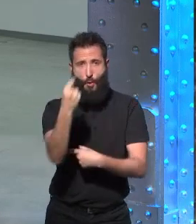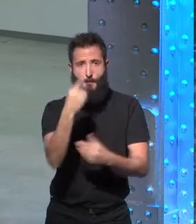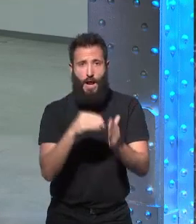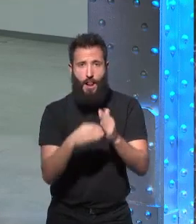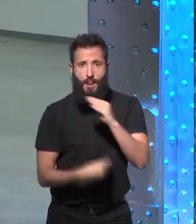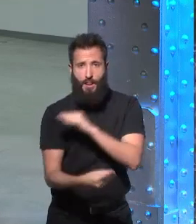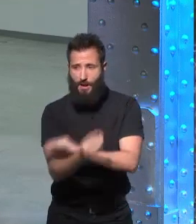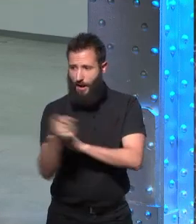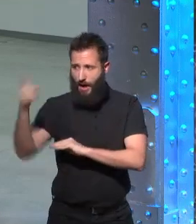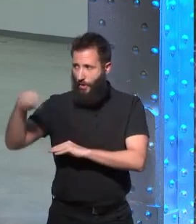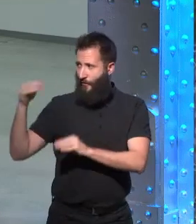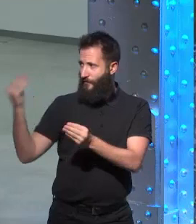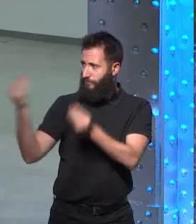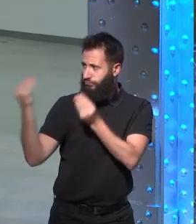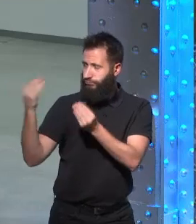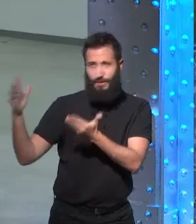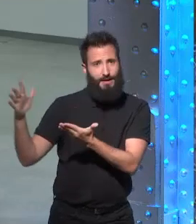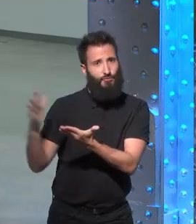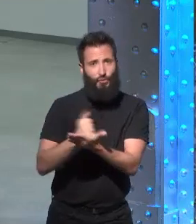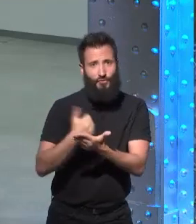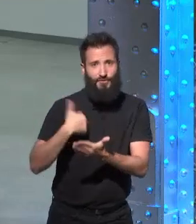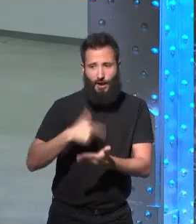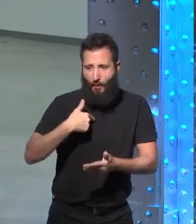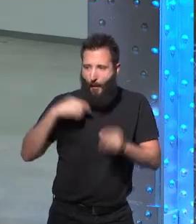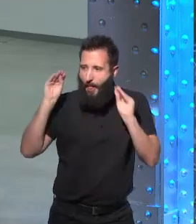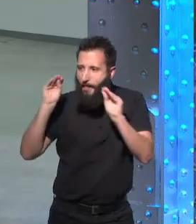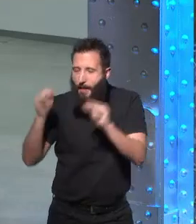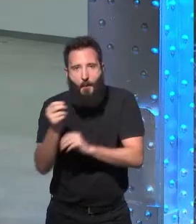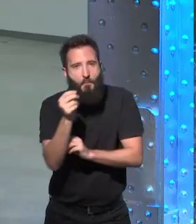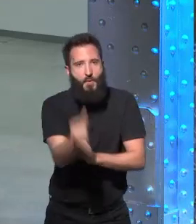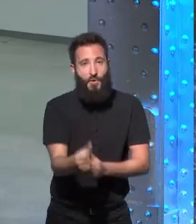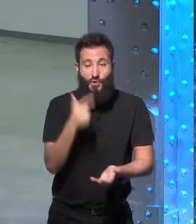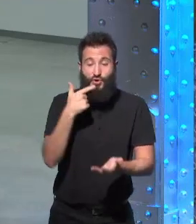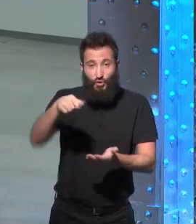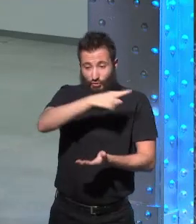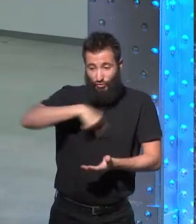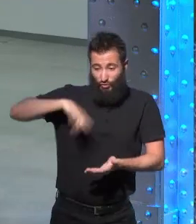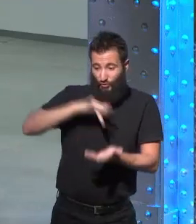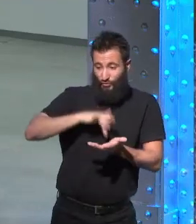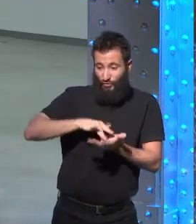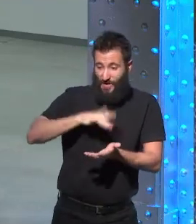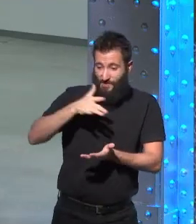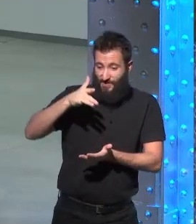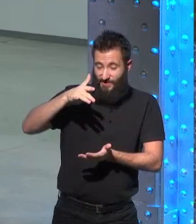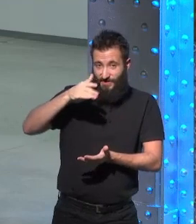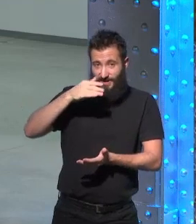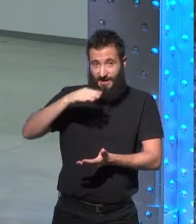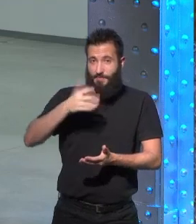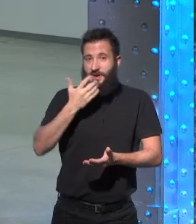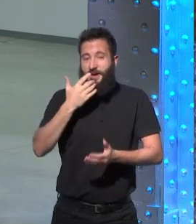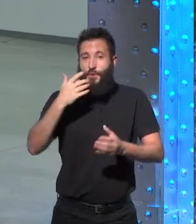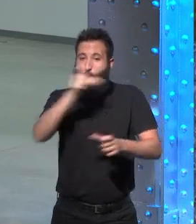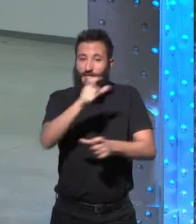viene ya formada. Yo ya casi no los tengo que formar. Nosotros generalmente, cuando ingresan, por ejemplo, los